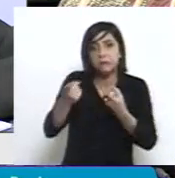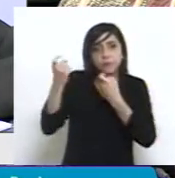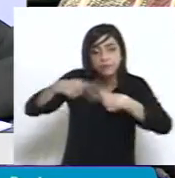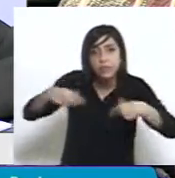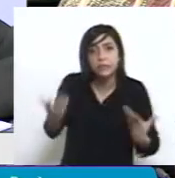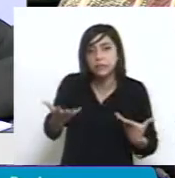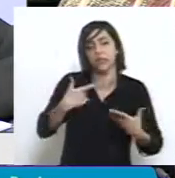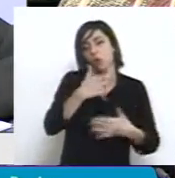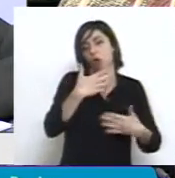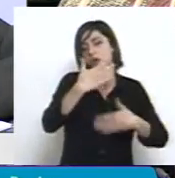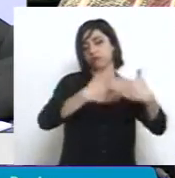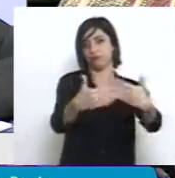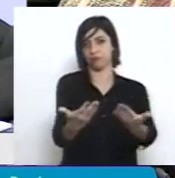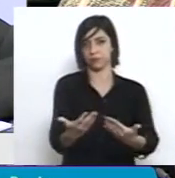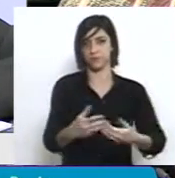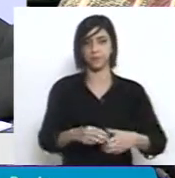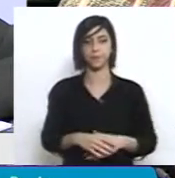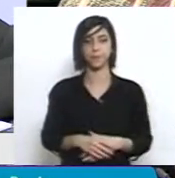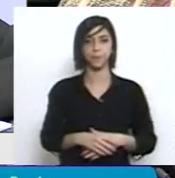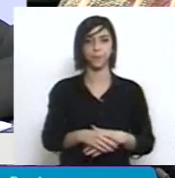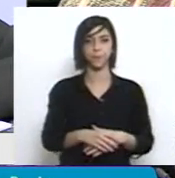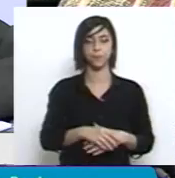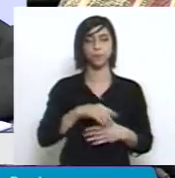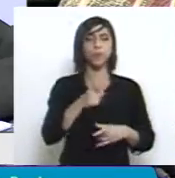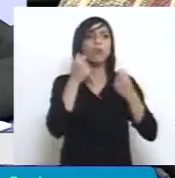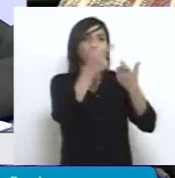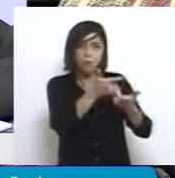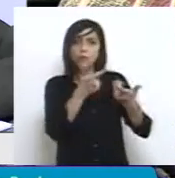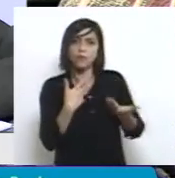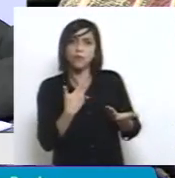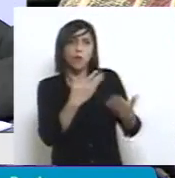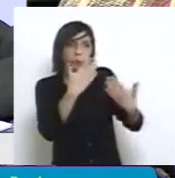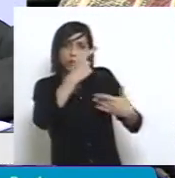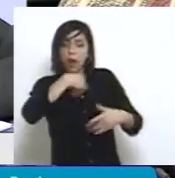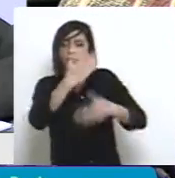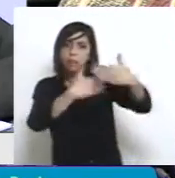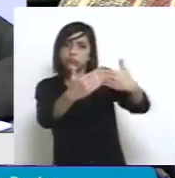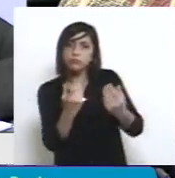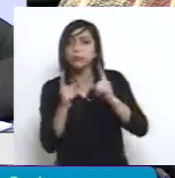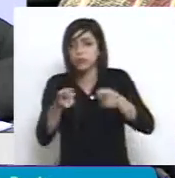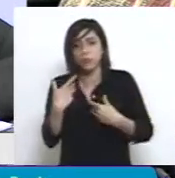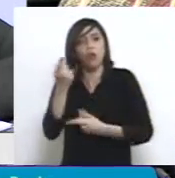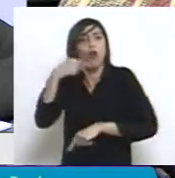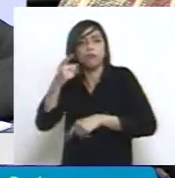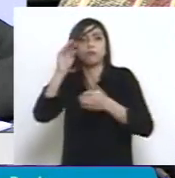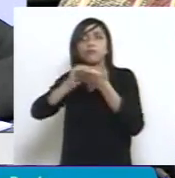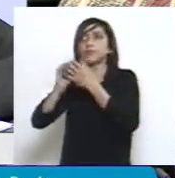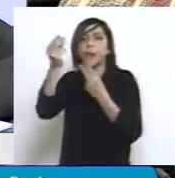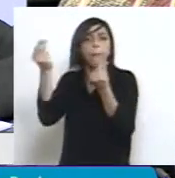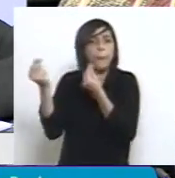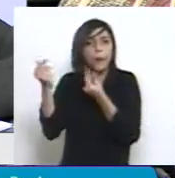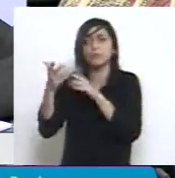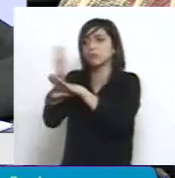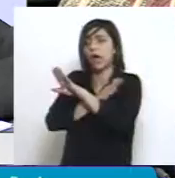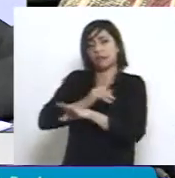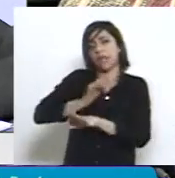coyuntura. Además de otro conjunto de cuestiones como pueden ser las tarifas, que no se han tocado arbitrariamente